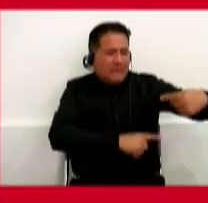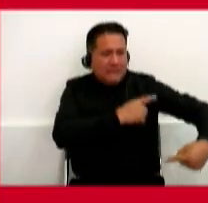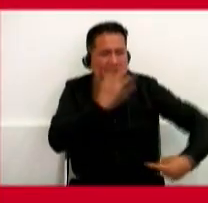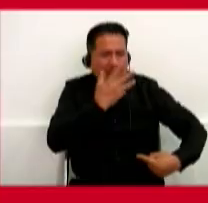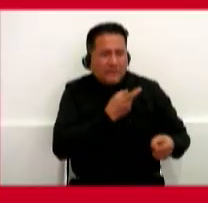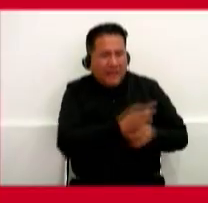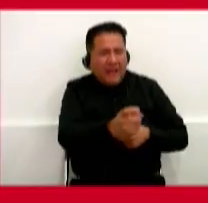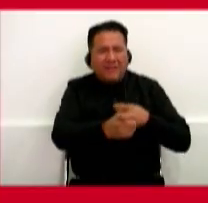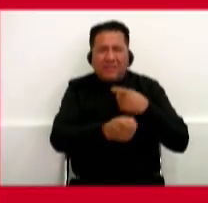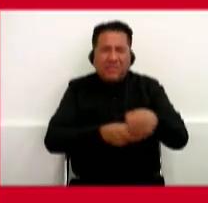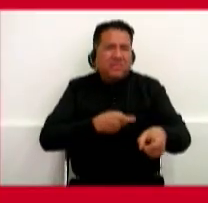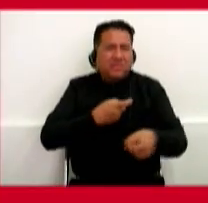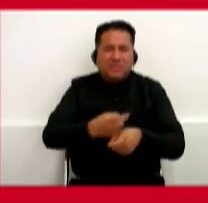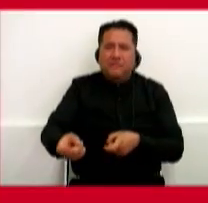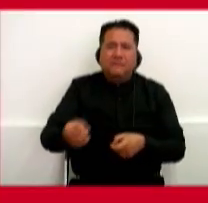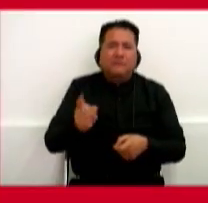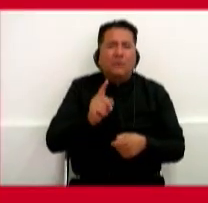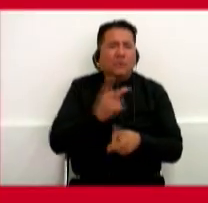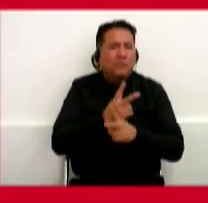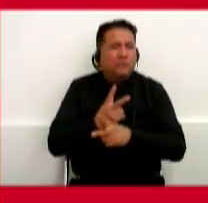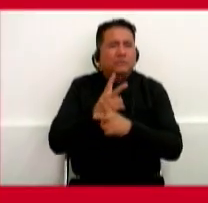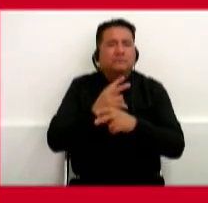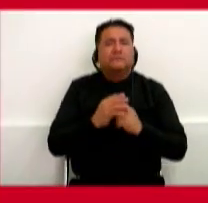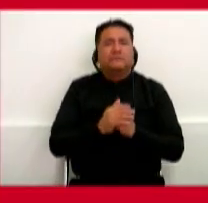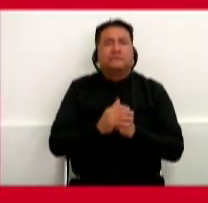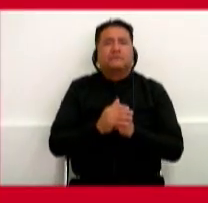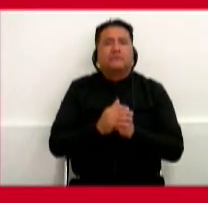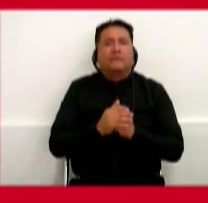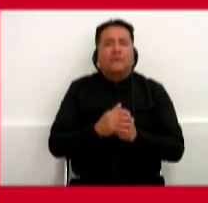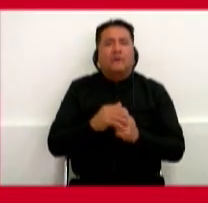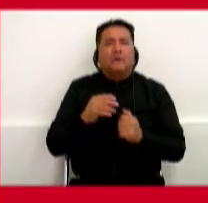en todos los mantenimientos preventivos se haga un análisis